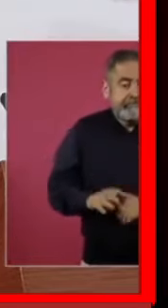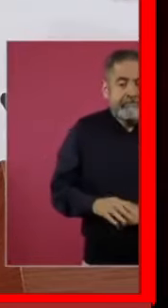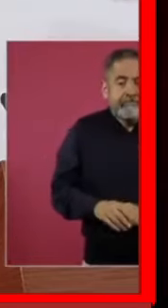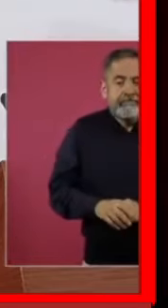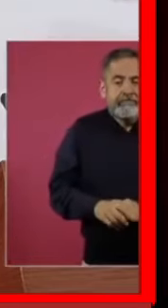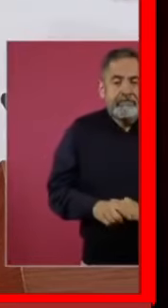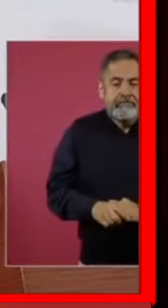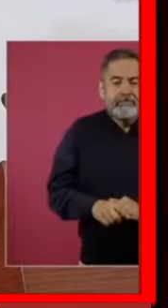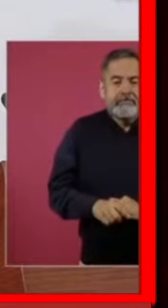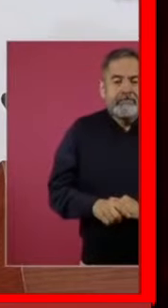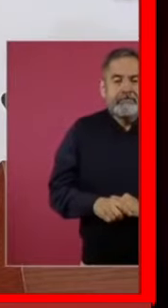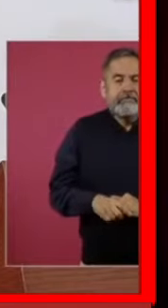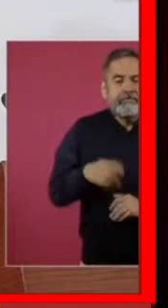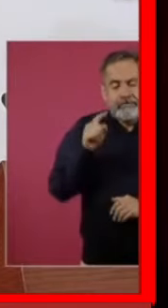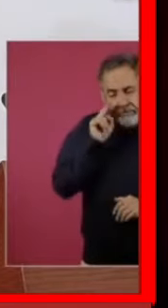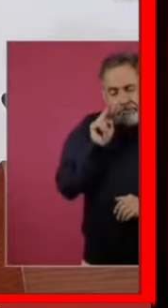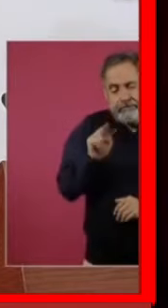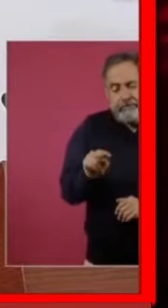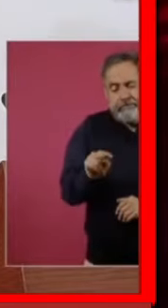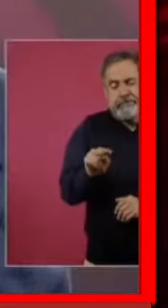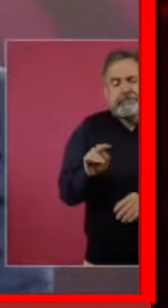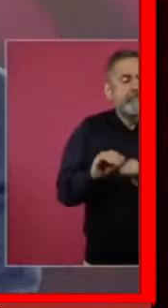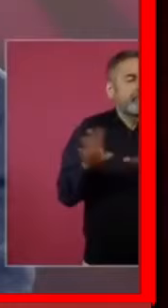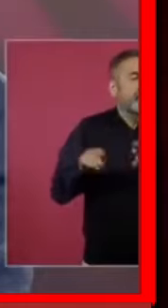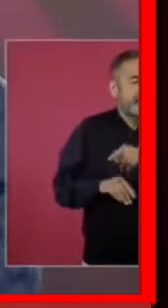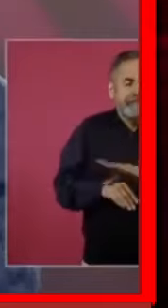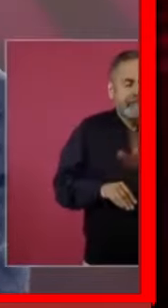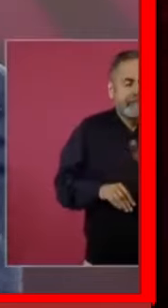sociales y ahí se ve pues